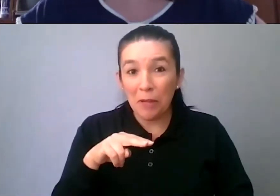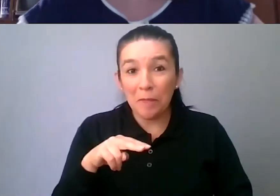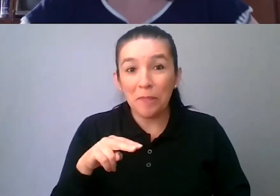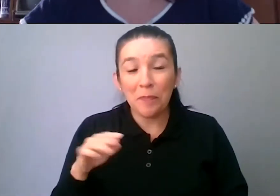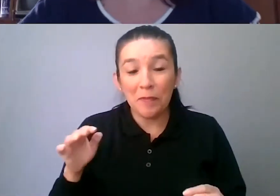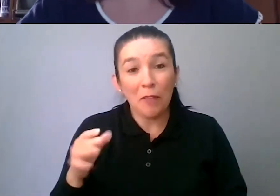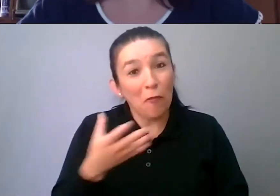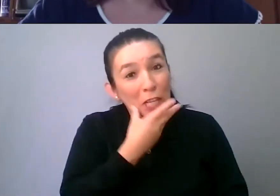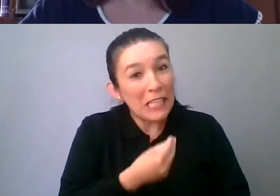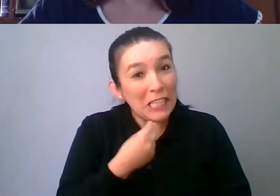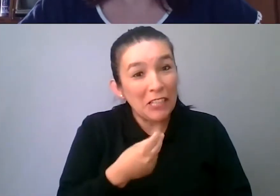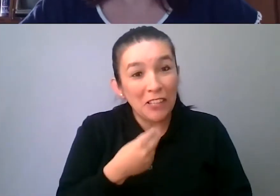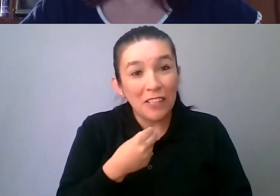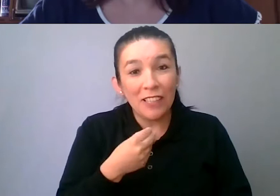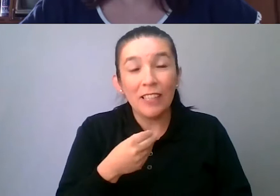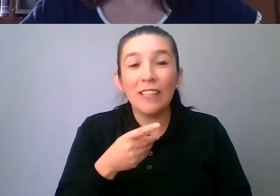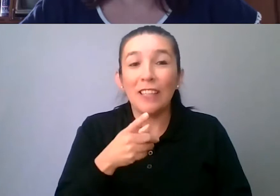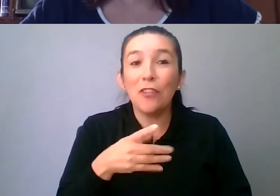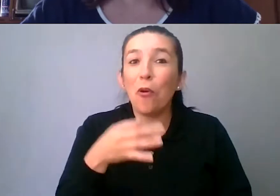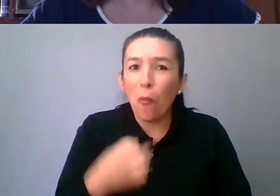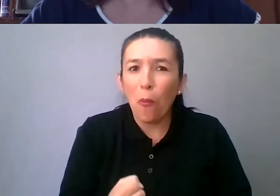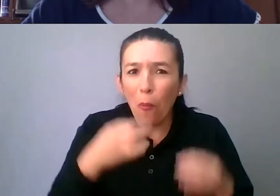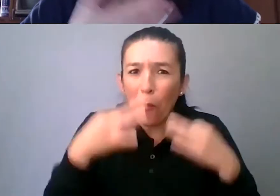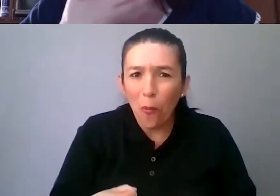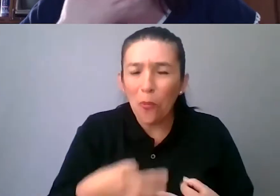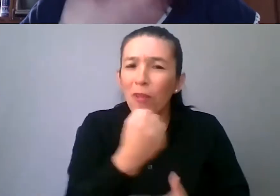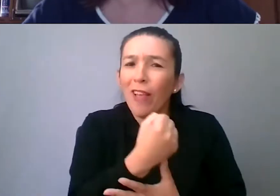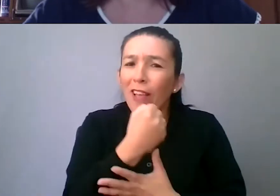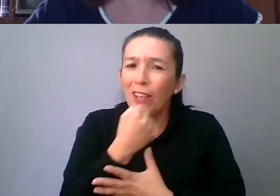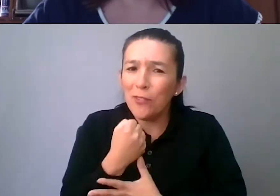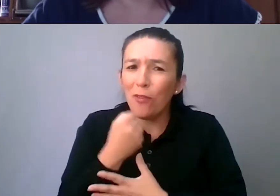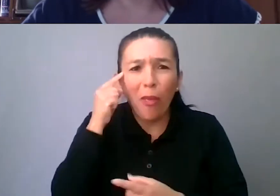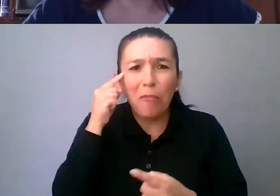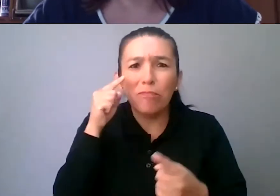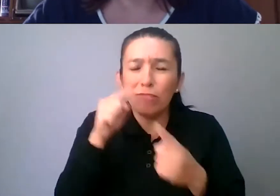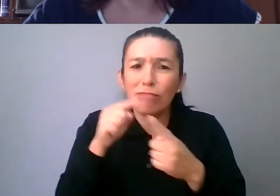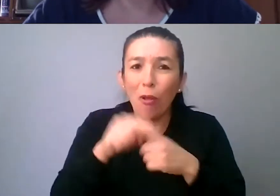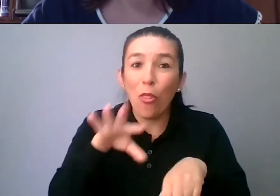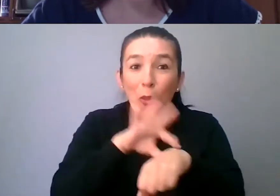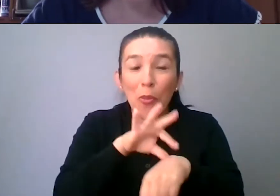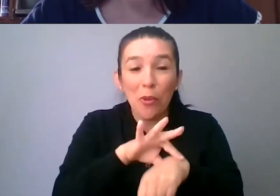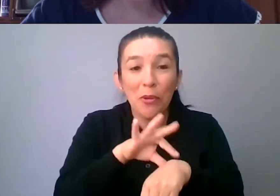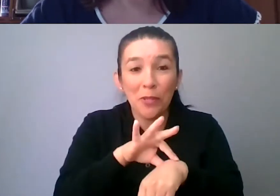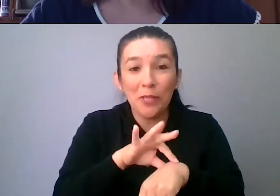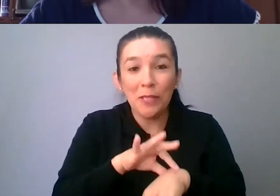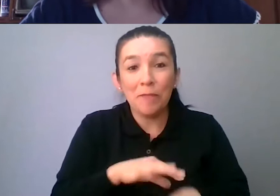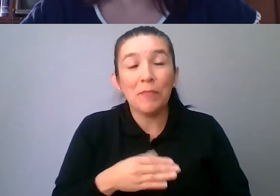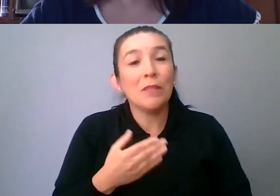digamos, tiene esta funcionalidad de médica, como decía Marcela,